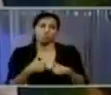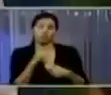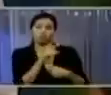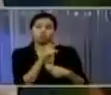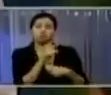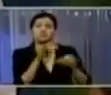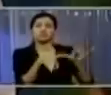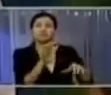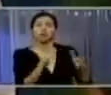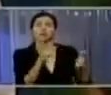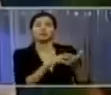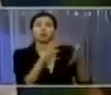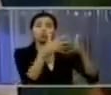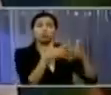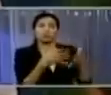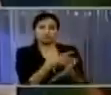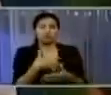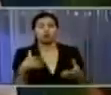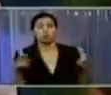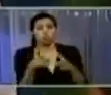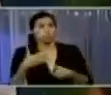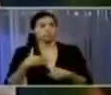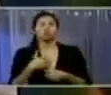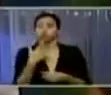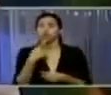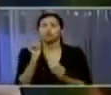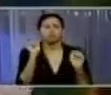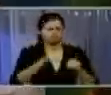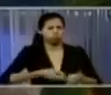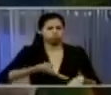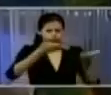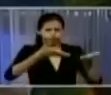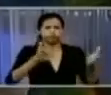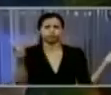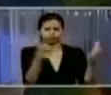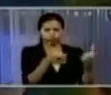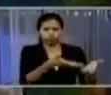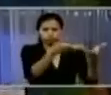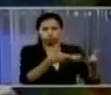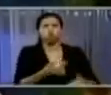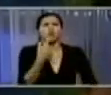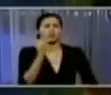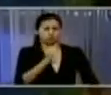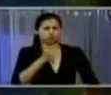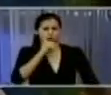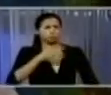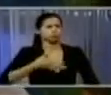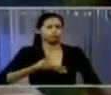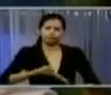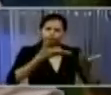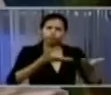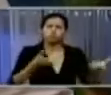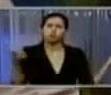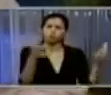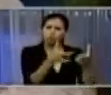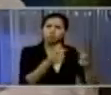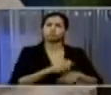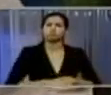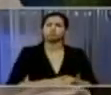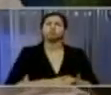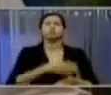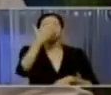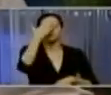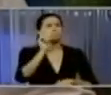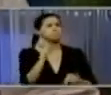John Kerry, yo le dije, aprobado, vamos a hacerla. Nosotros somos la gente del diálogo. Nosotros sabemos